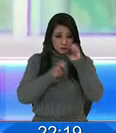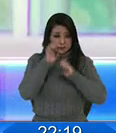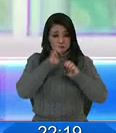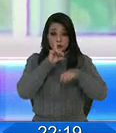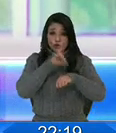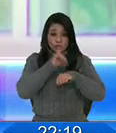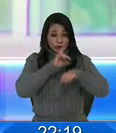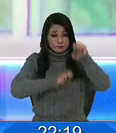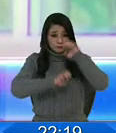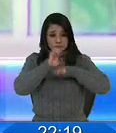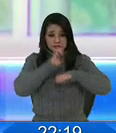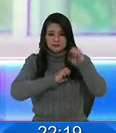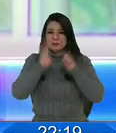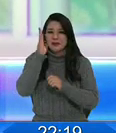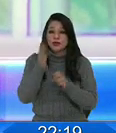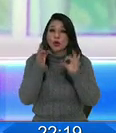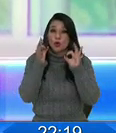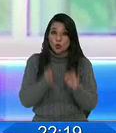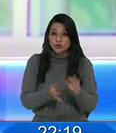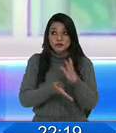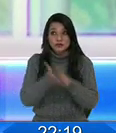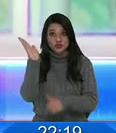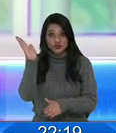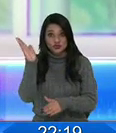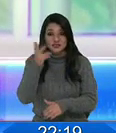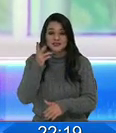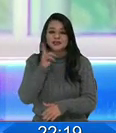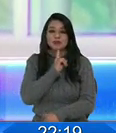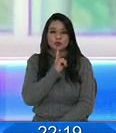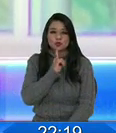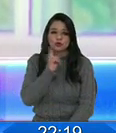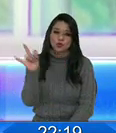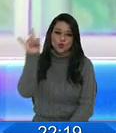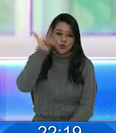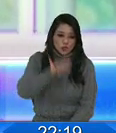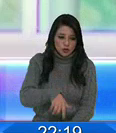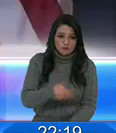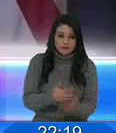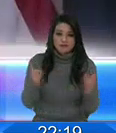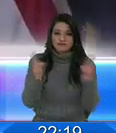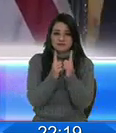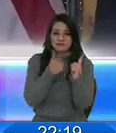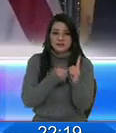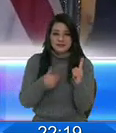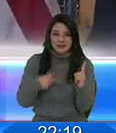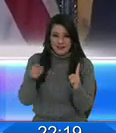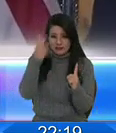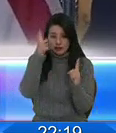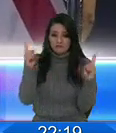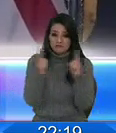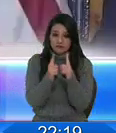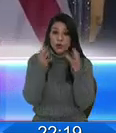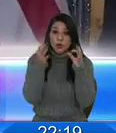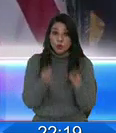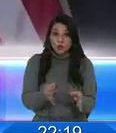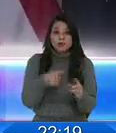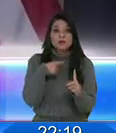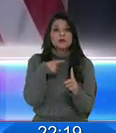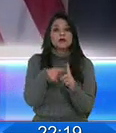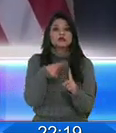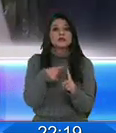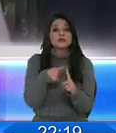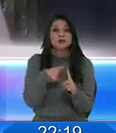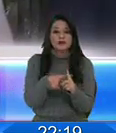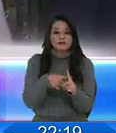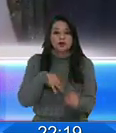tras regresar de un viaje a Estados Unidos, durante el cual se entrevistó con el presidente Donald Trump, fue diagnosticado positivo al virus. Sin